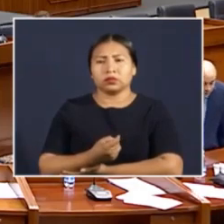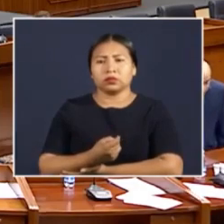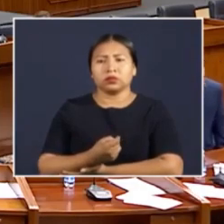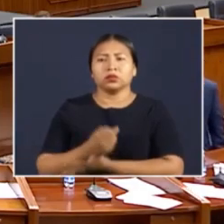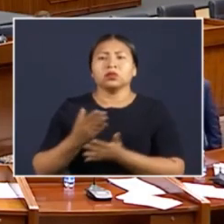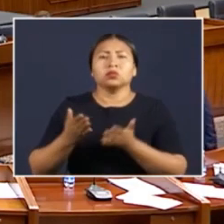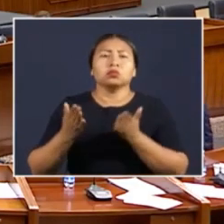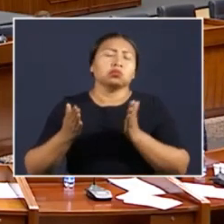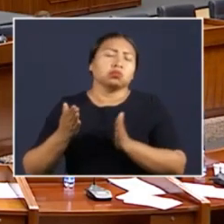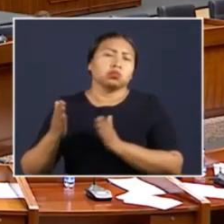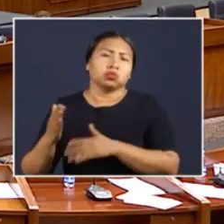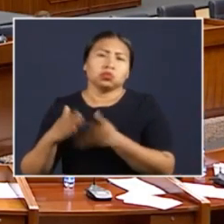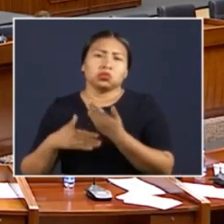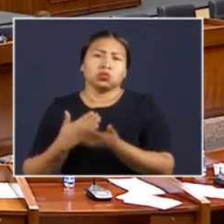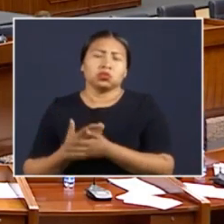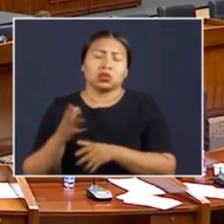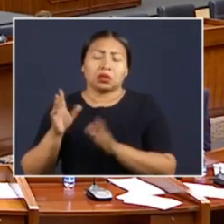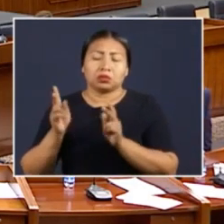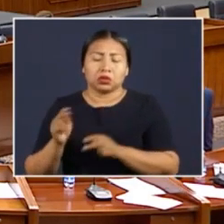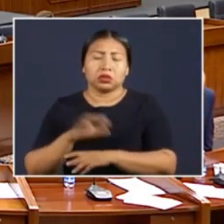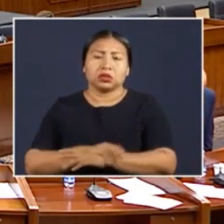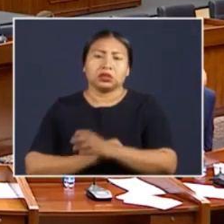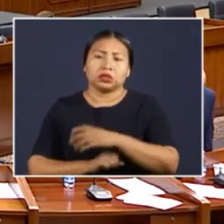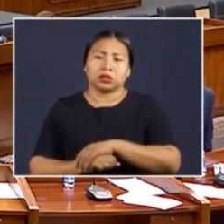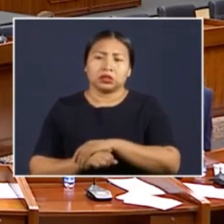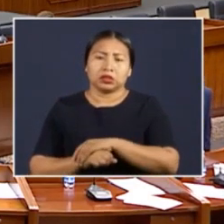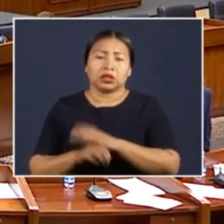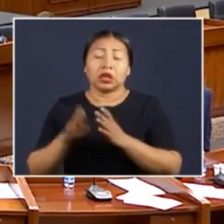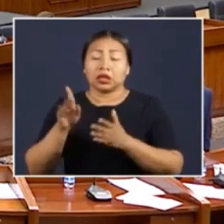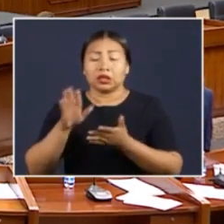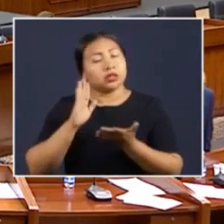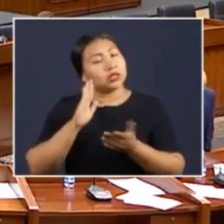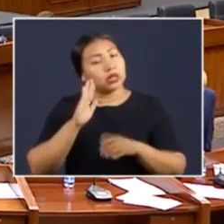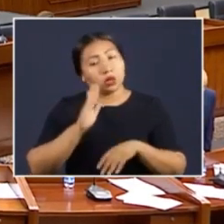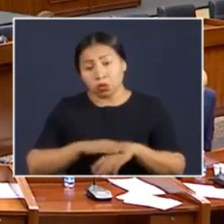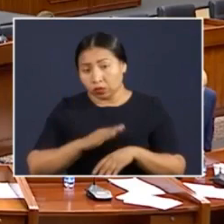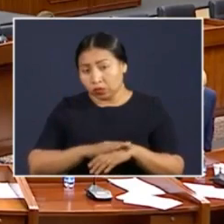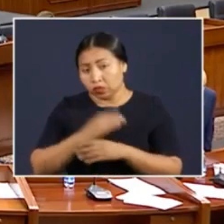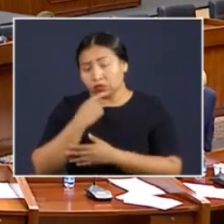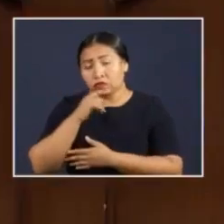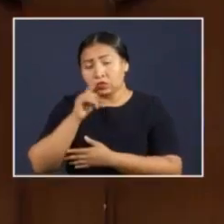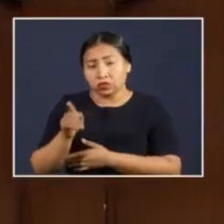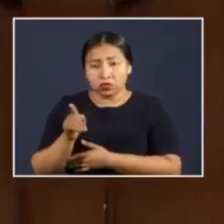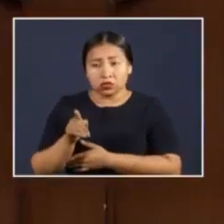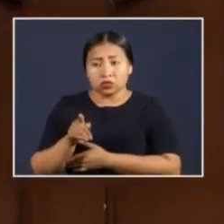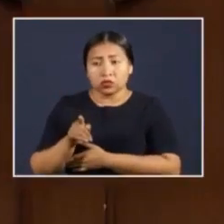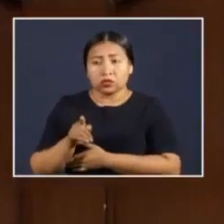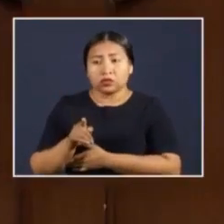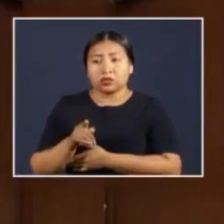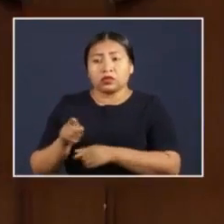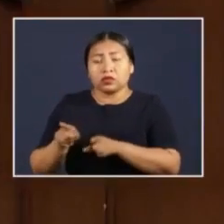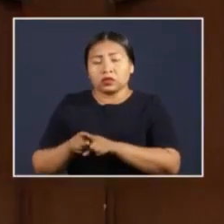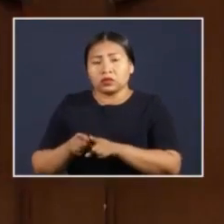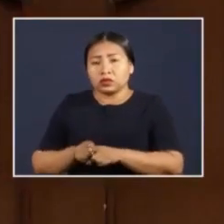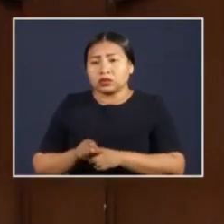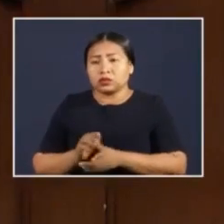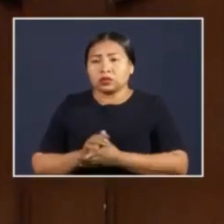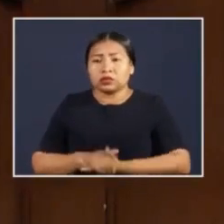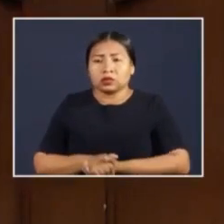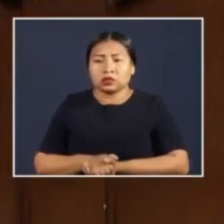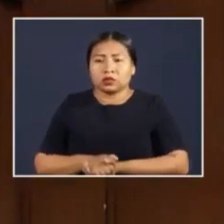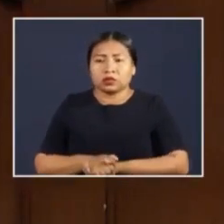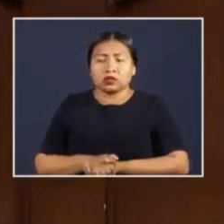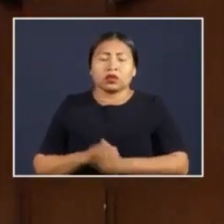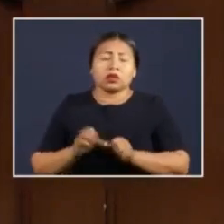sean halladas culpables dentro de este nivel coordinador también estará el sistema nacional de emergencias